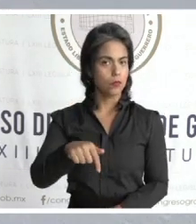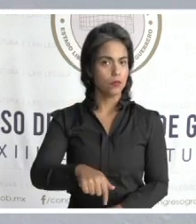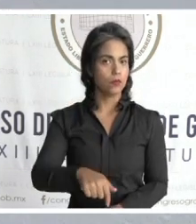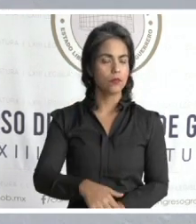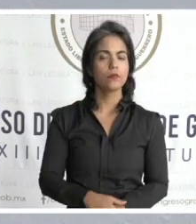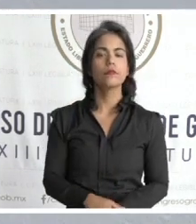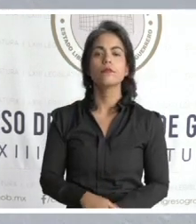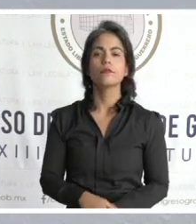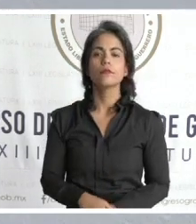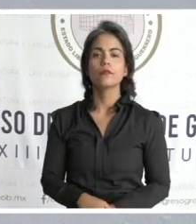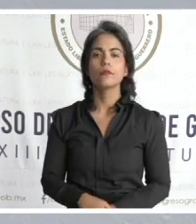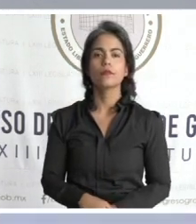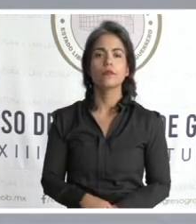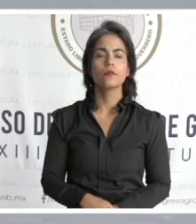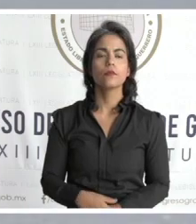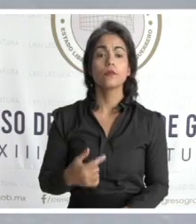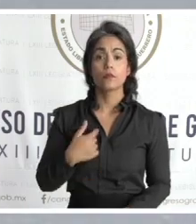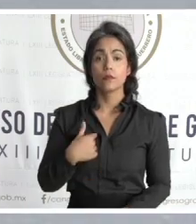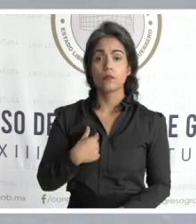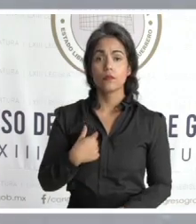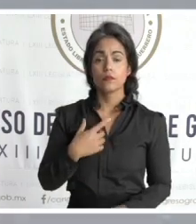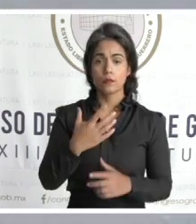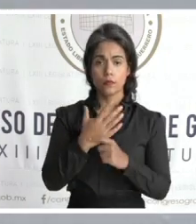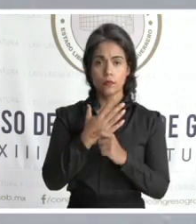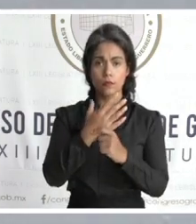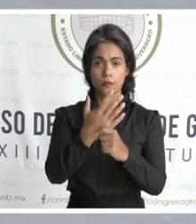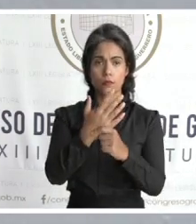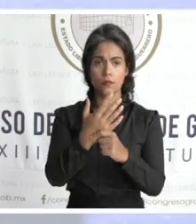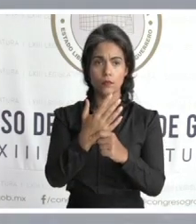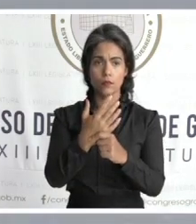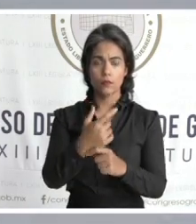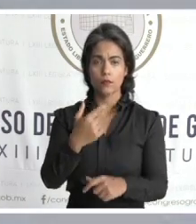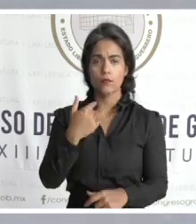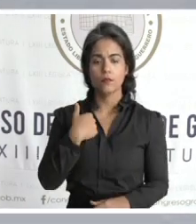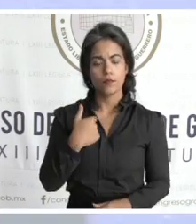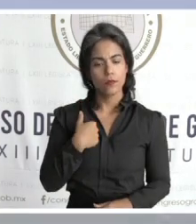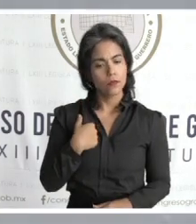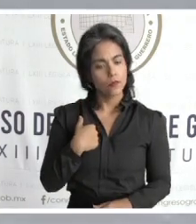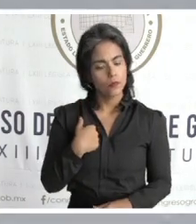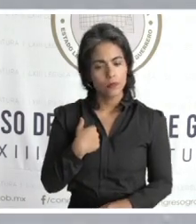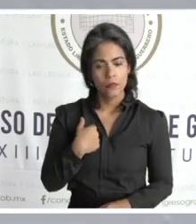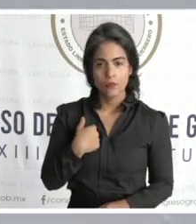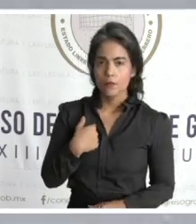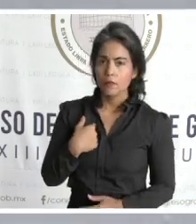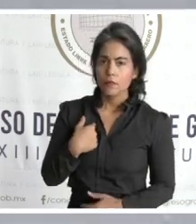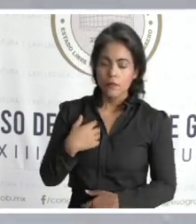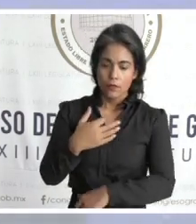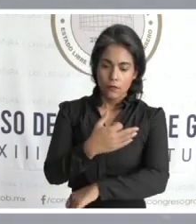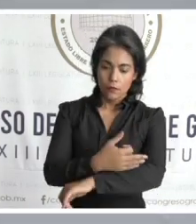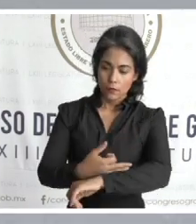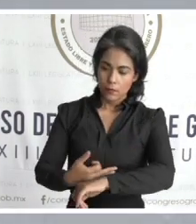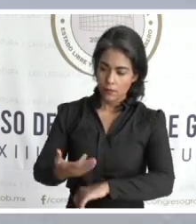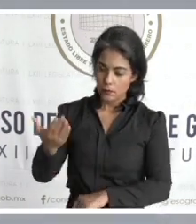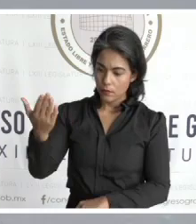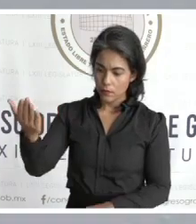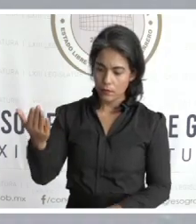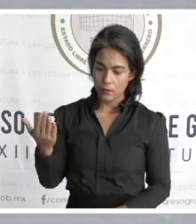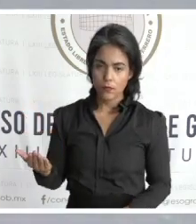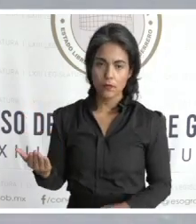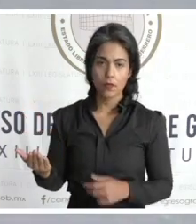lo hago para dar mis más sinceras condolencias a la familia del